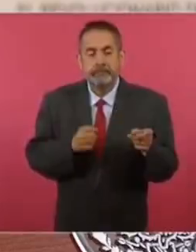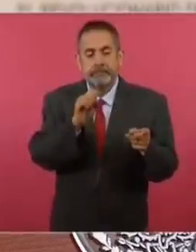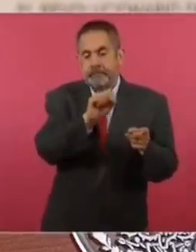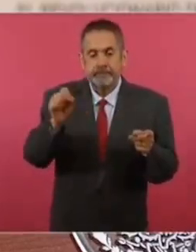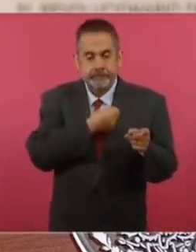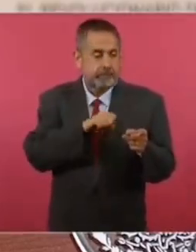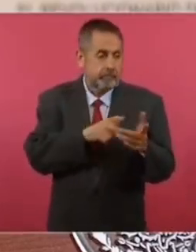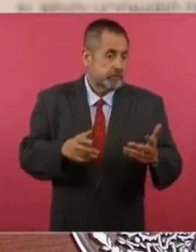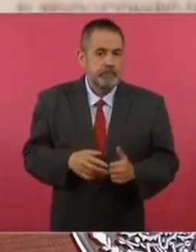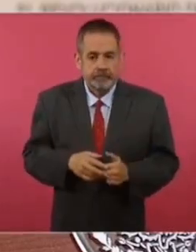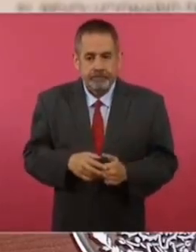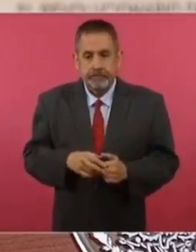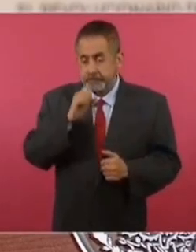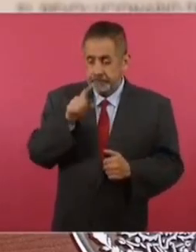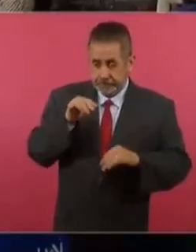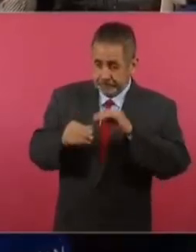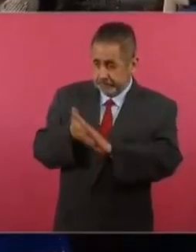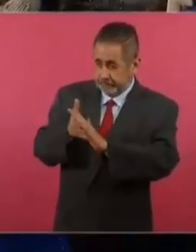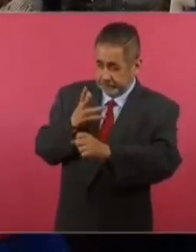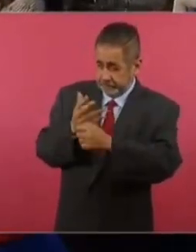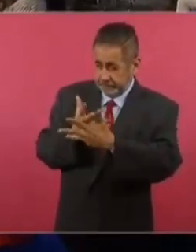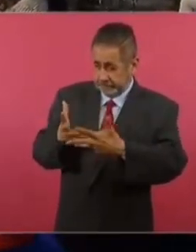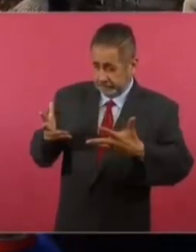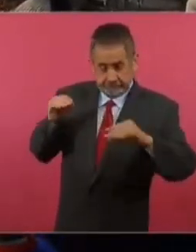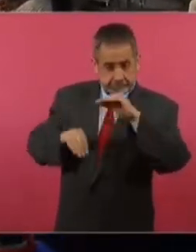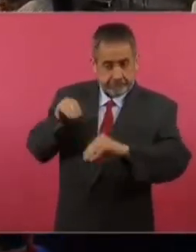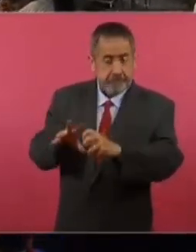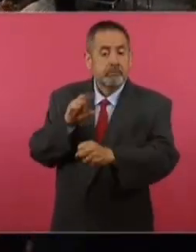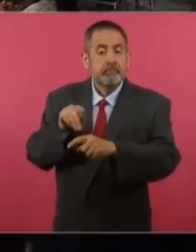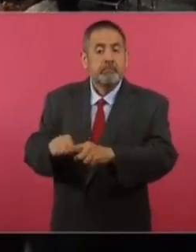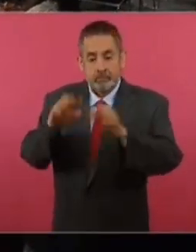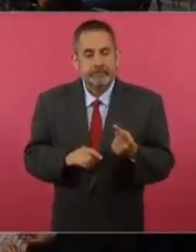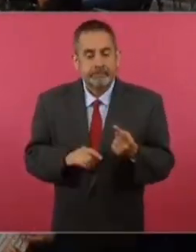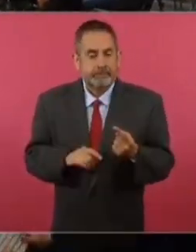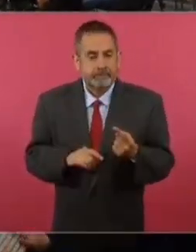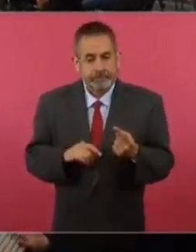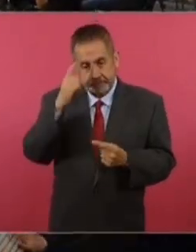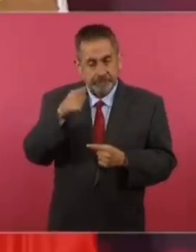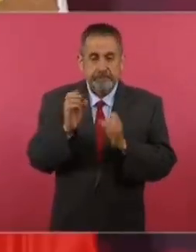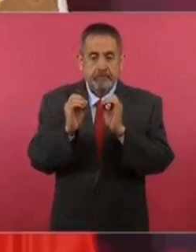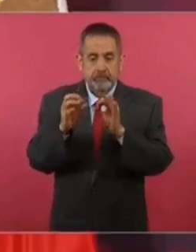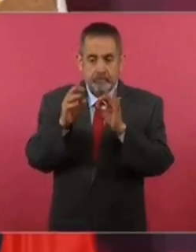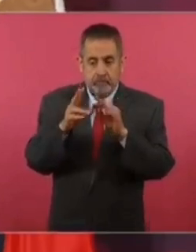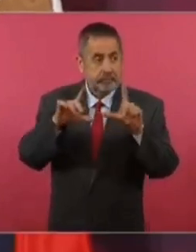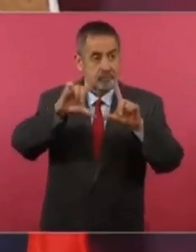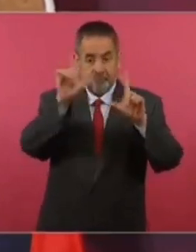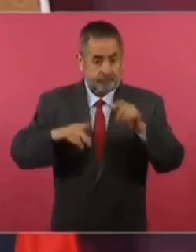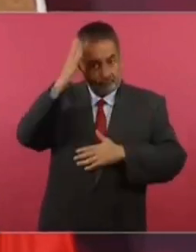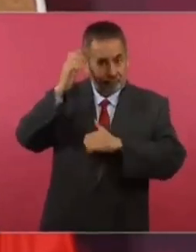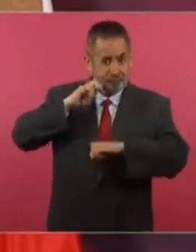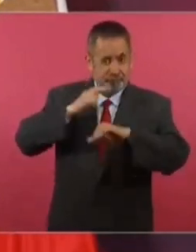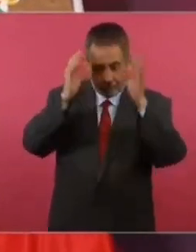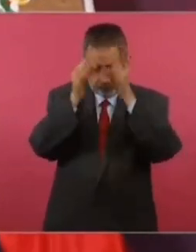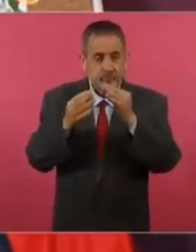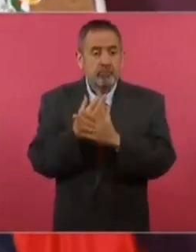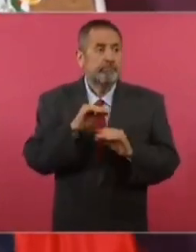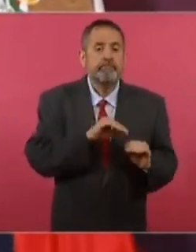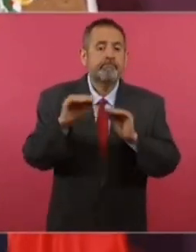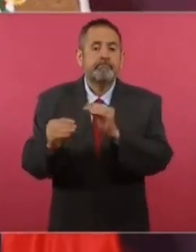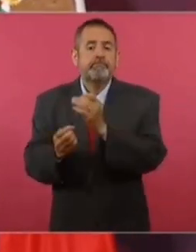Guerrero. Ya empezamos a construir todo el complejo de aduanas para que la Oficina Nacional de Aduanas esté en Nuevo